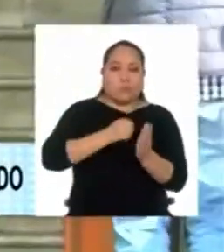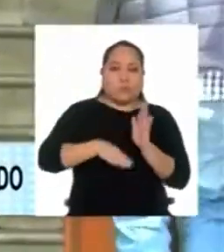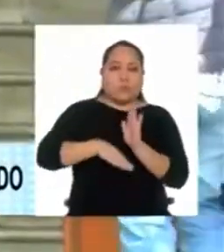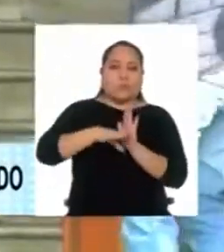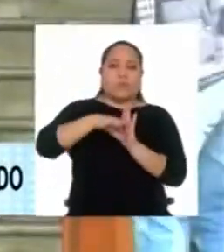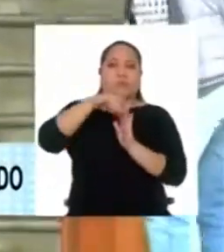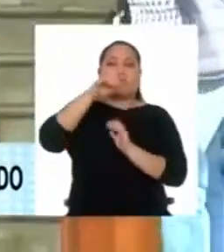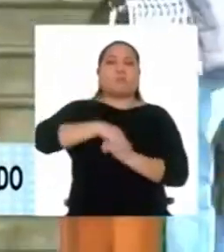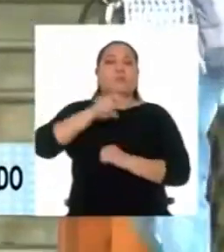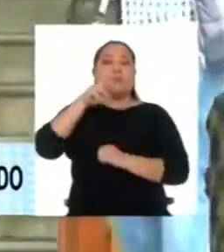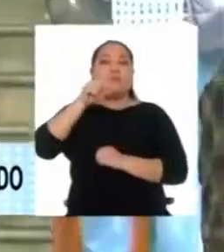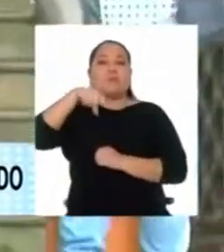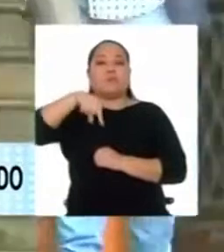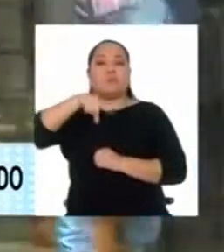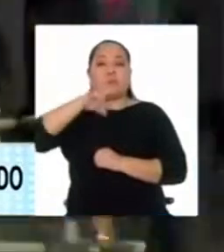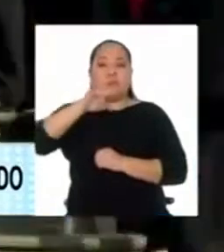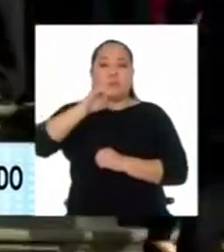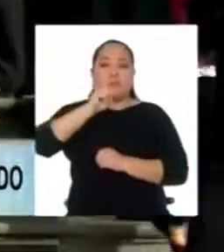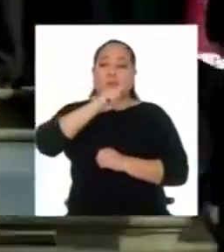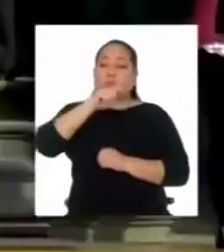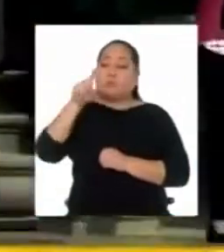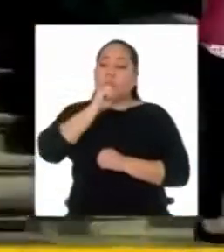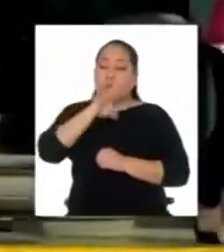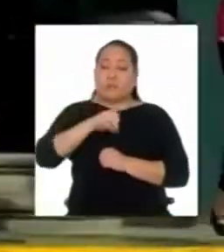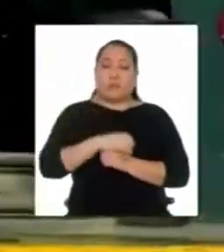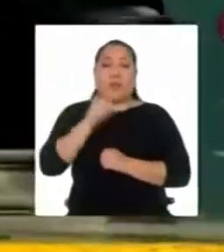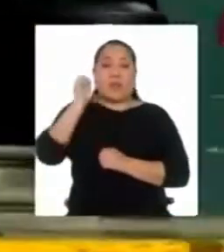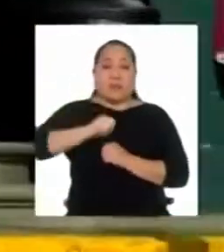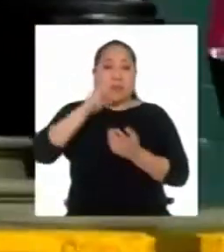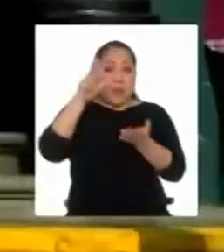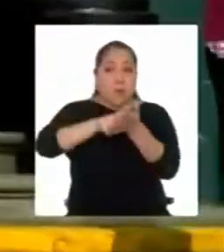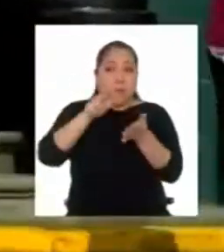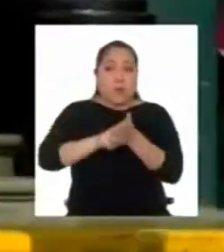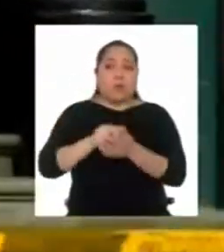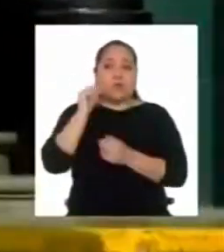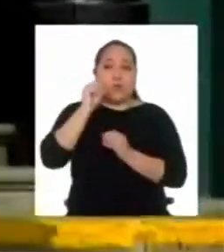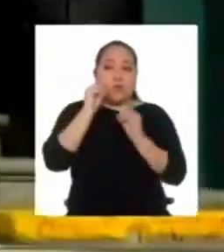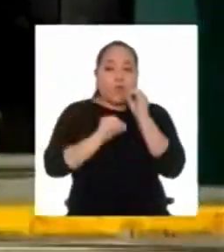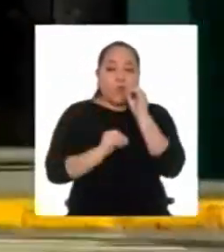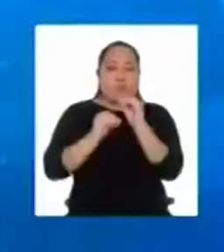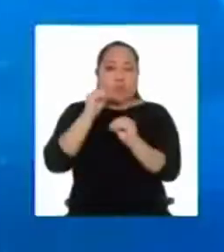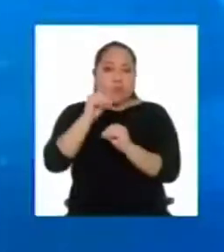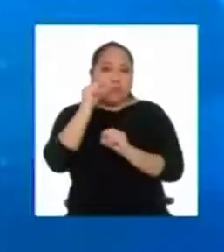Vázquez agregó que si estas medidas son aprobadas, su aplicación será de forma paulatina.